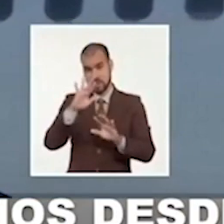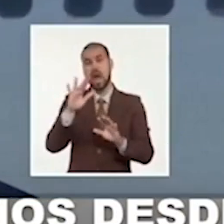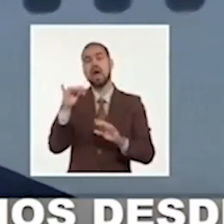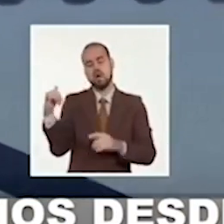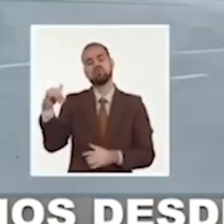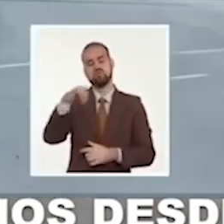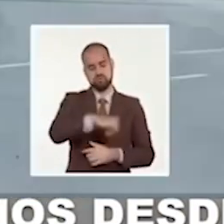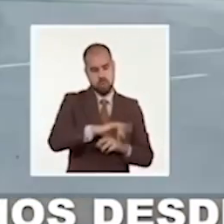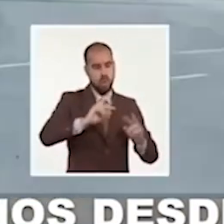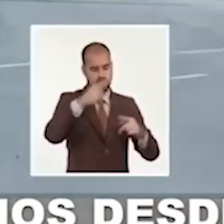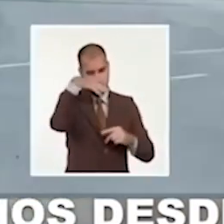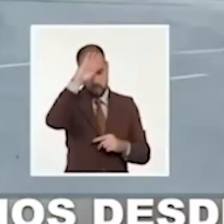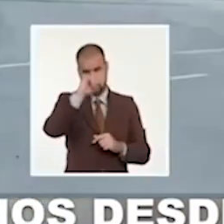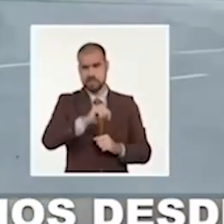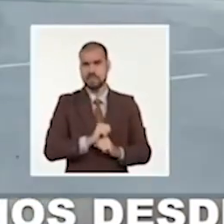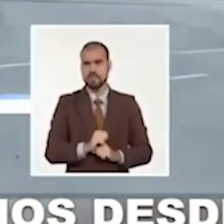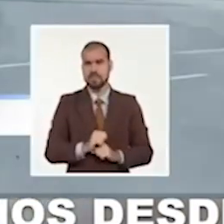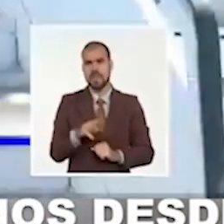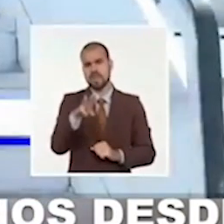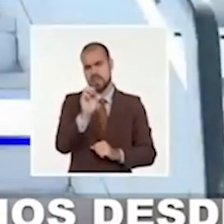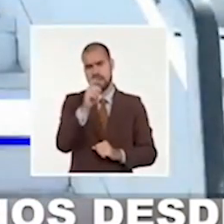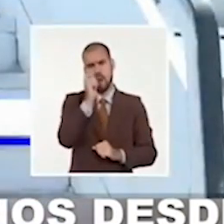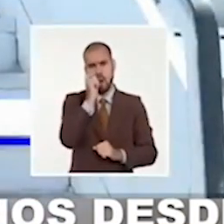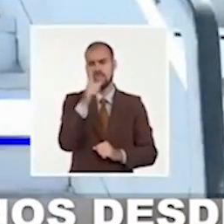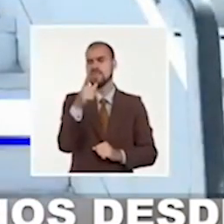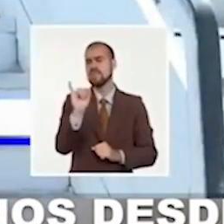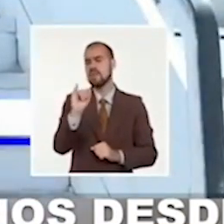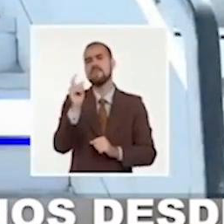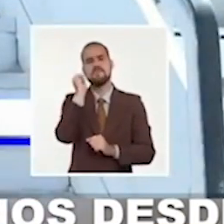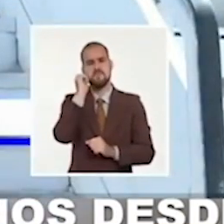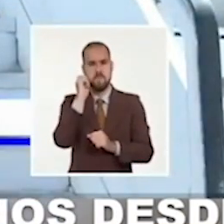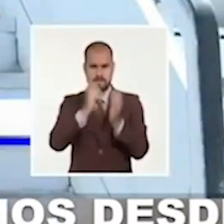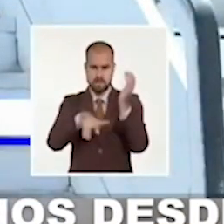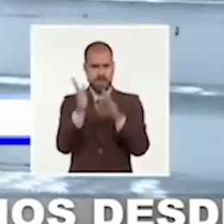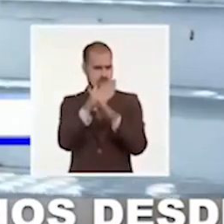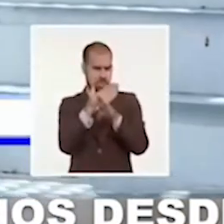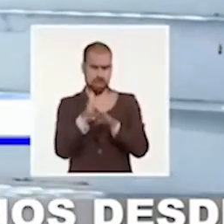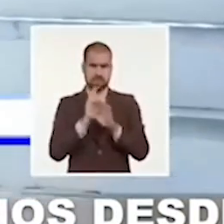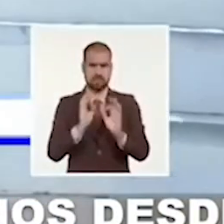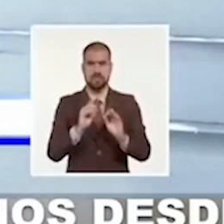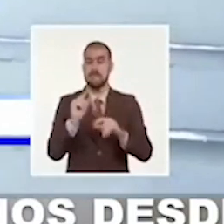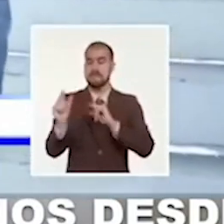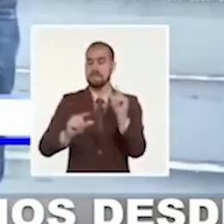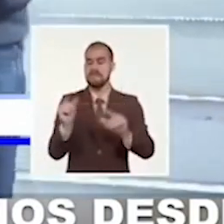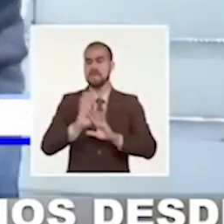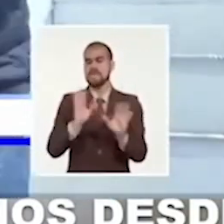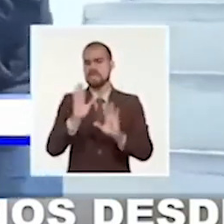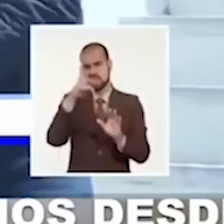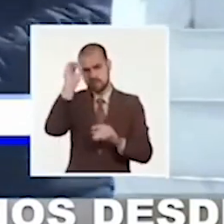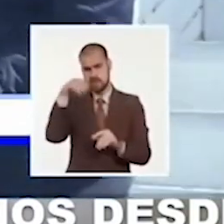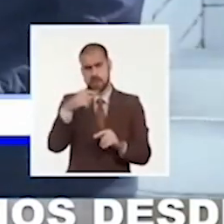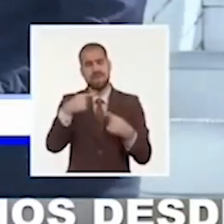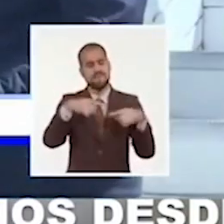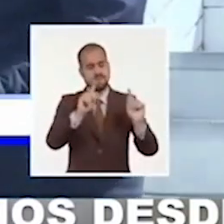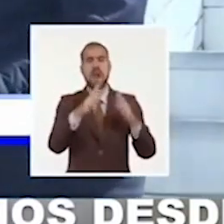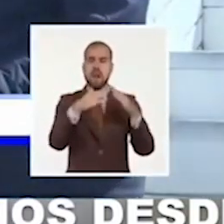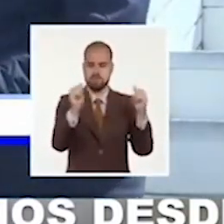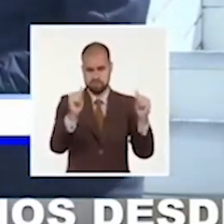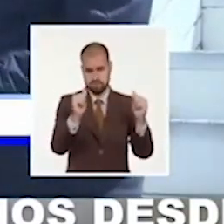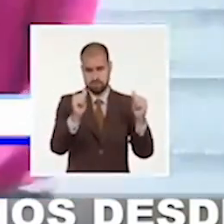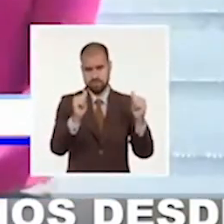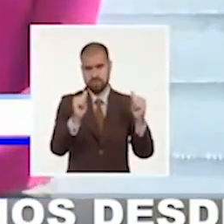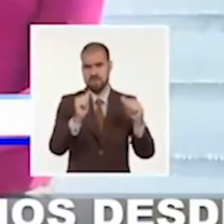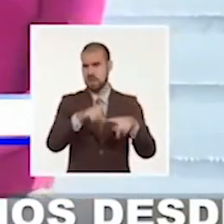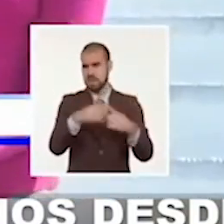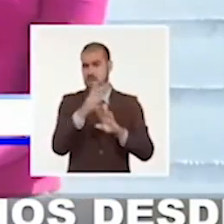tratando de impedir que los cubanos pues avancen y lleguen a la frontera sur. También sabemos lo que pasa en los cubanos, por ejemplo, en